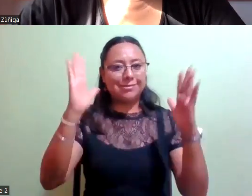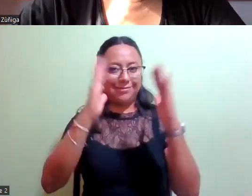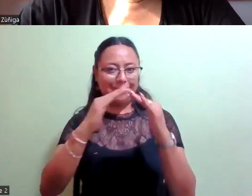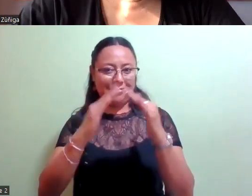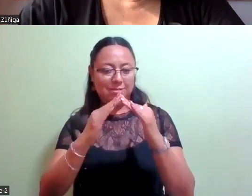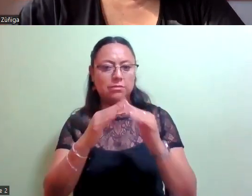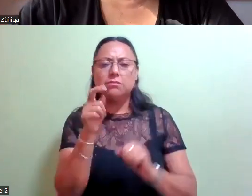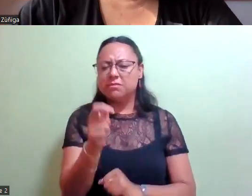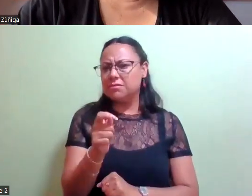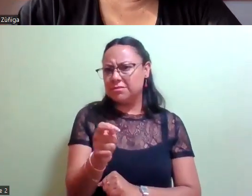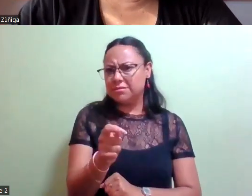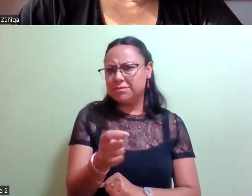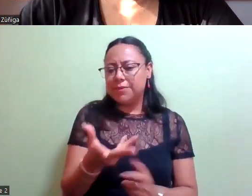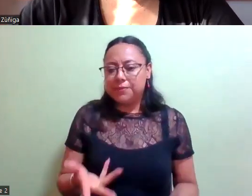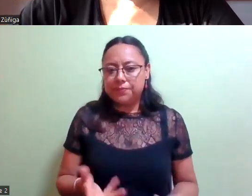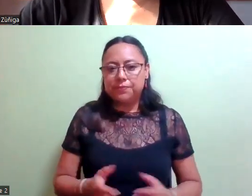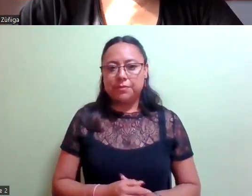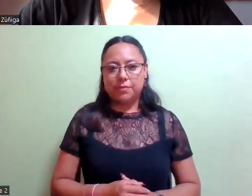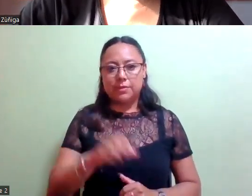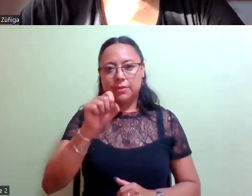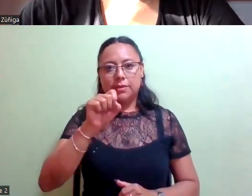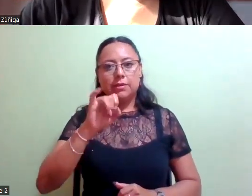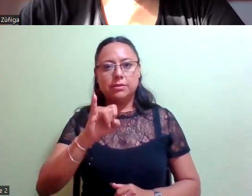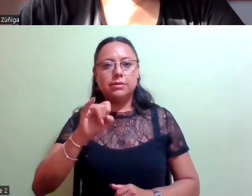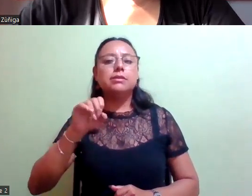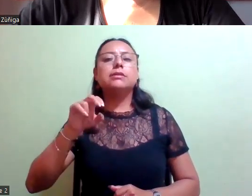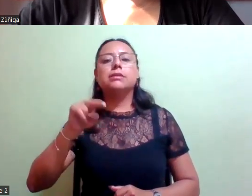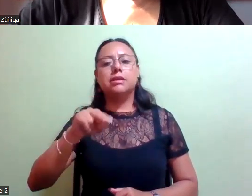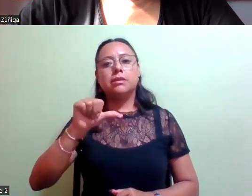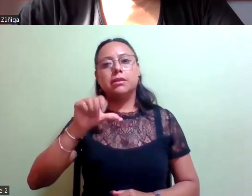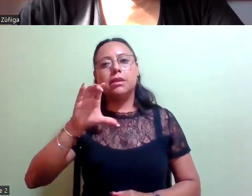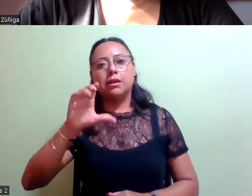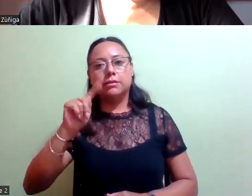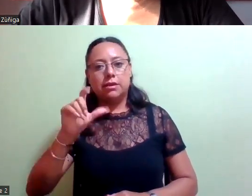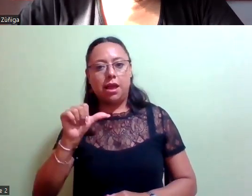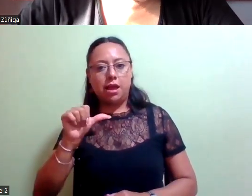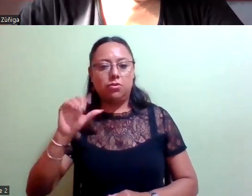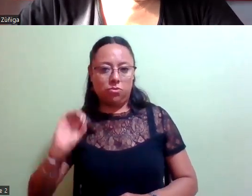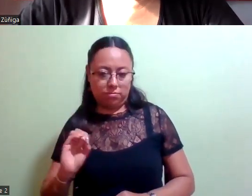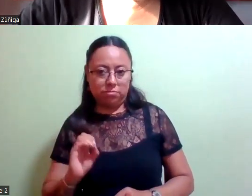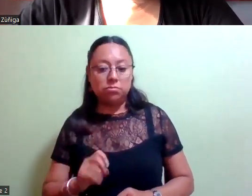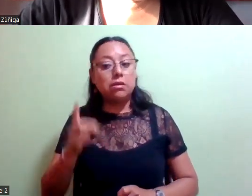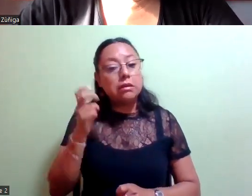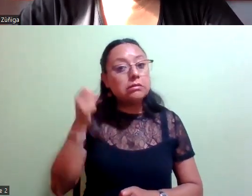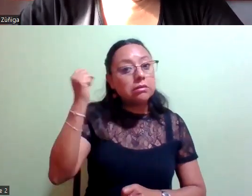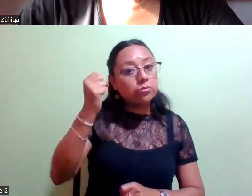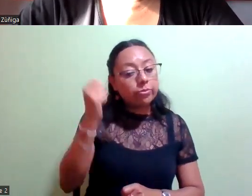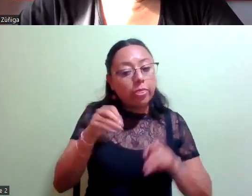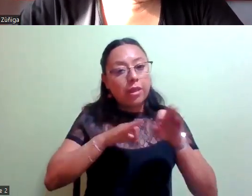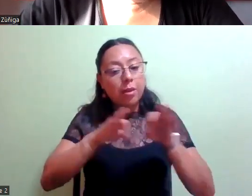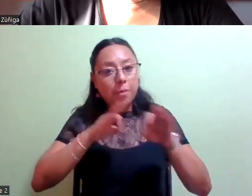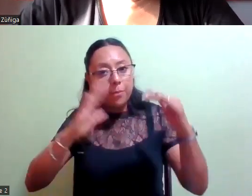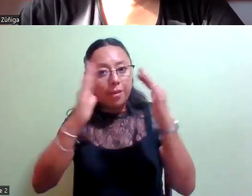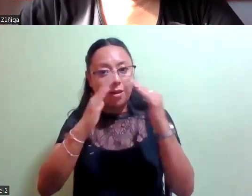mejor conocido como SINATRAHO, es el único sindicato de personas trabajadoras del hogar